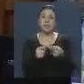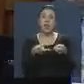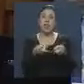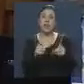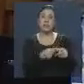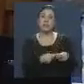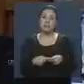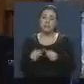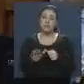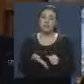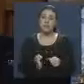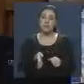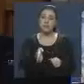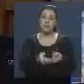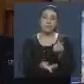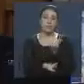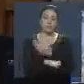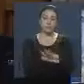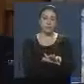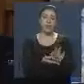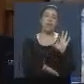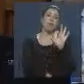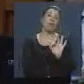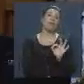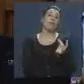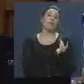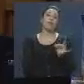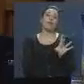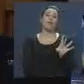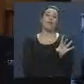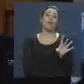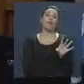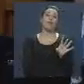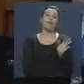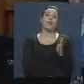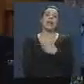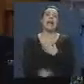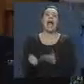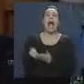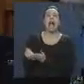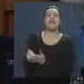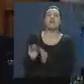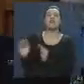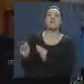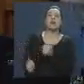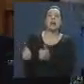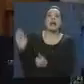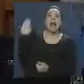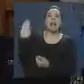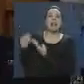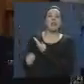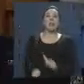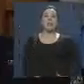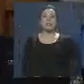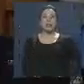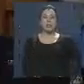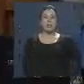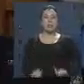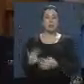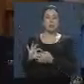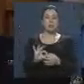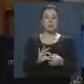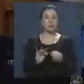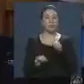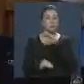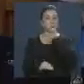derecho social permanente como la gratuidad, o simplemente pesa más darle una ayudita electoral a su candidato a presidente. Por eso yo llamo a